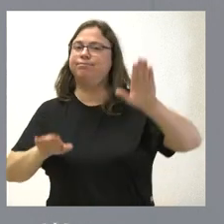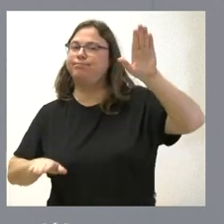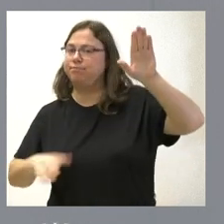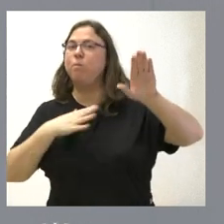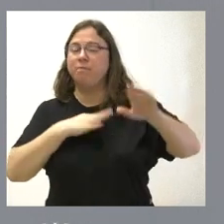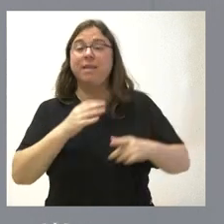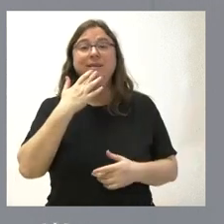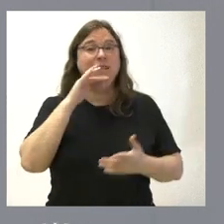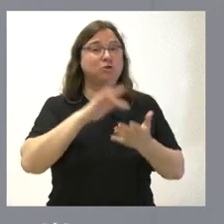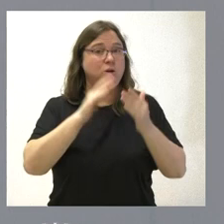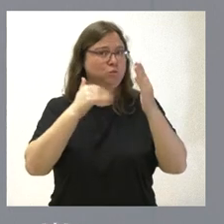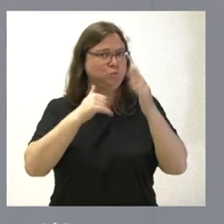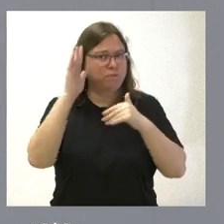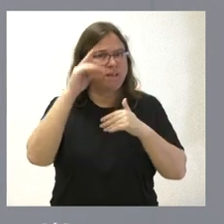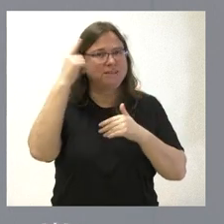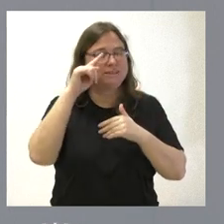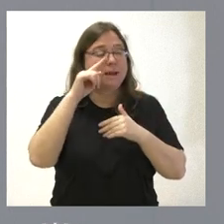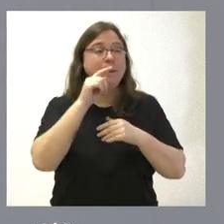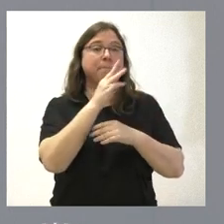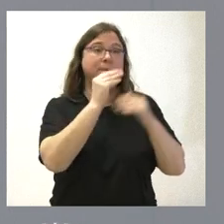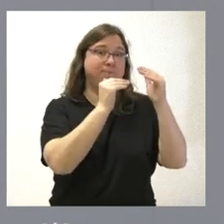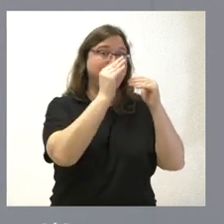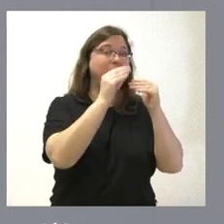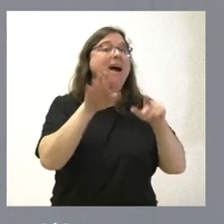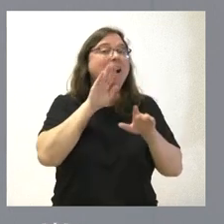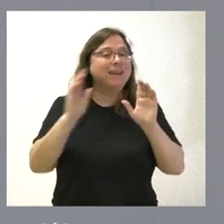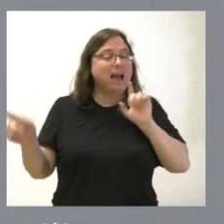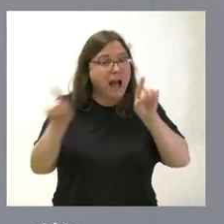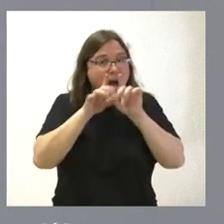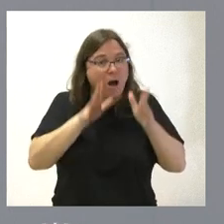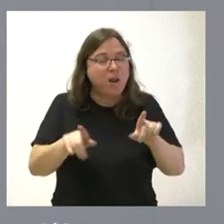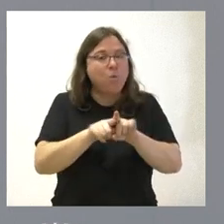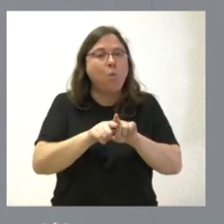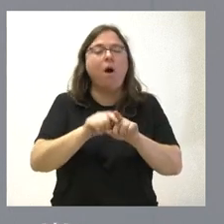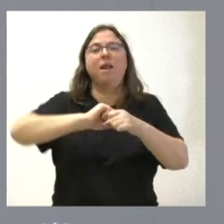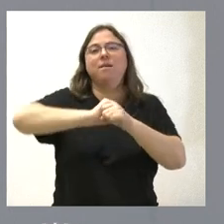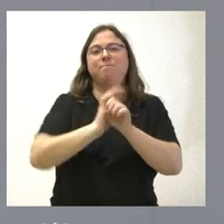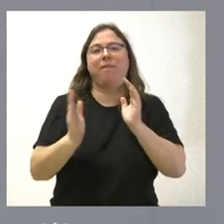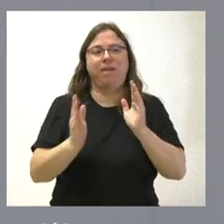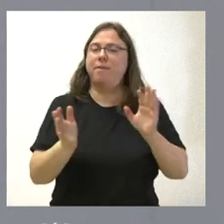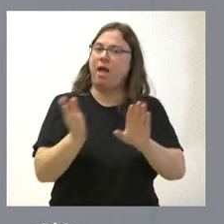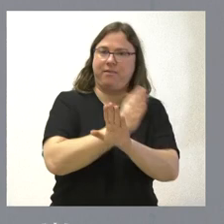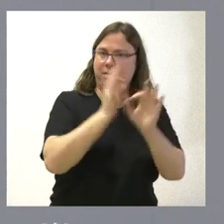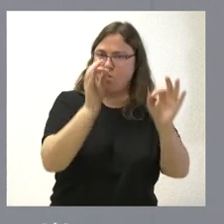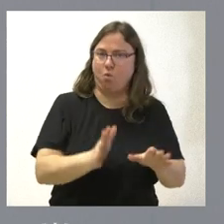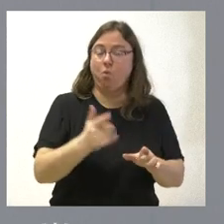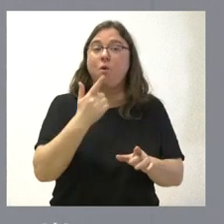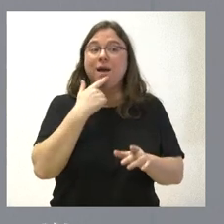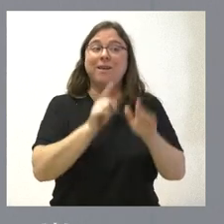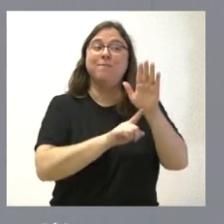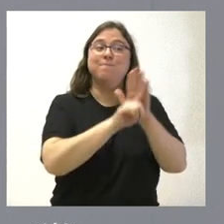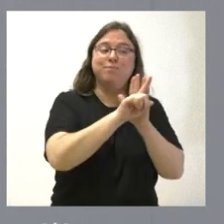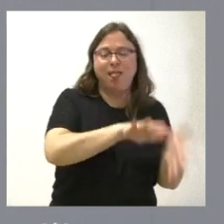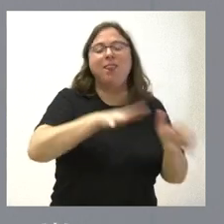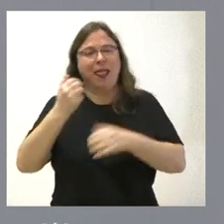vez que hemos superado como ya lo superamos el nivel de pib previo a la pandemia una parte muy relevante ya del crecimiento se traduce también en empleo pero también